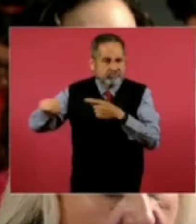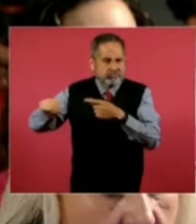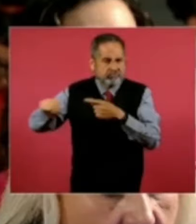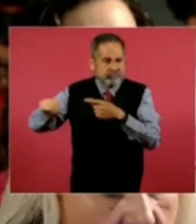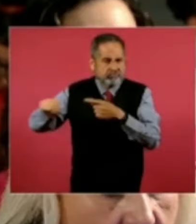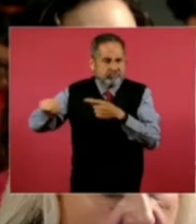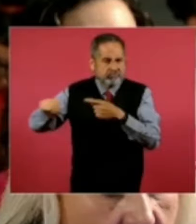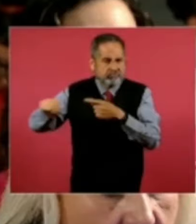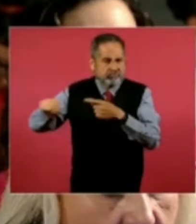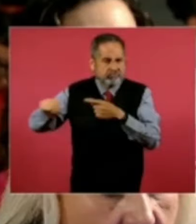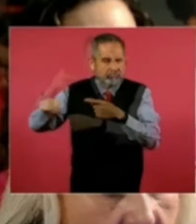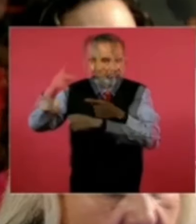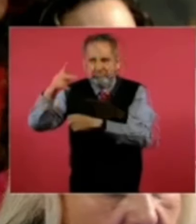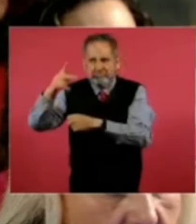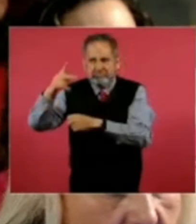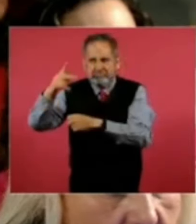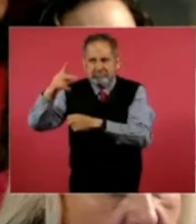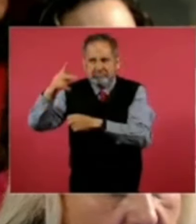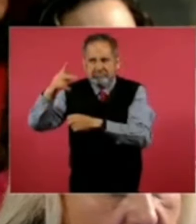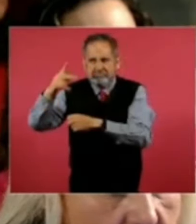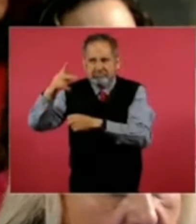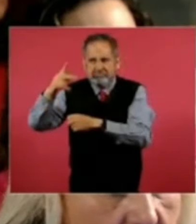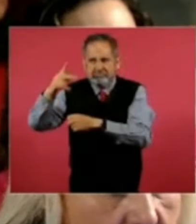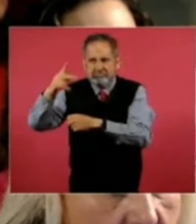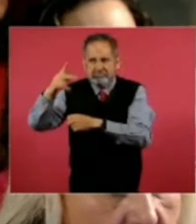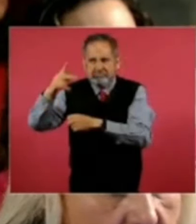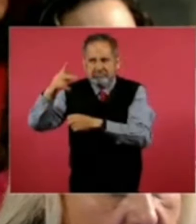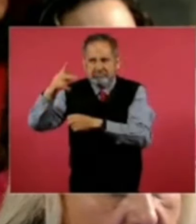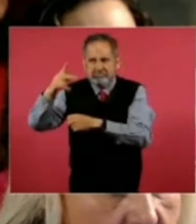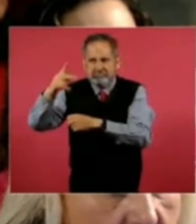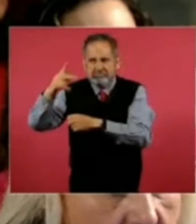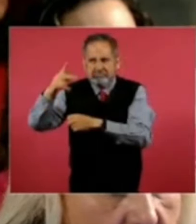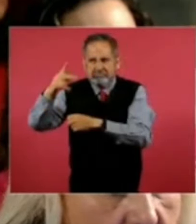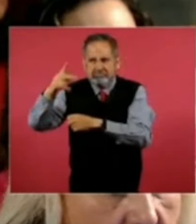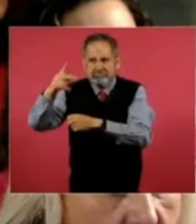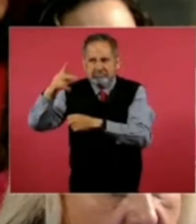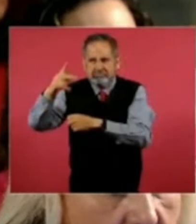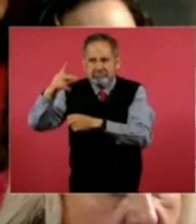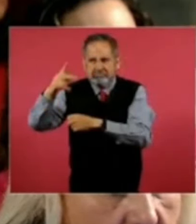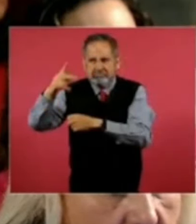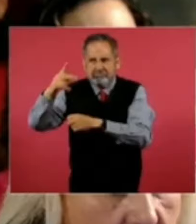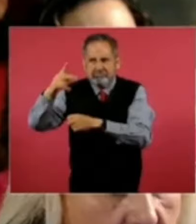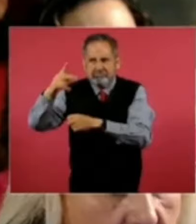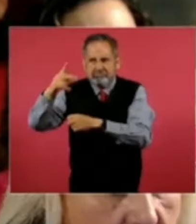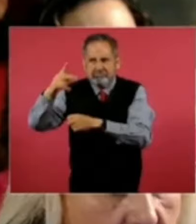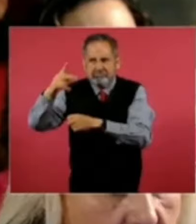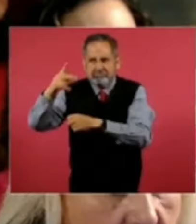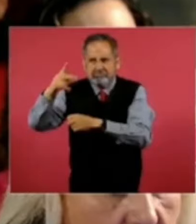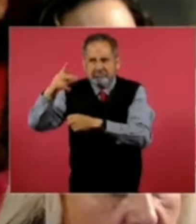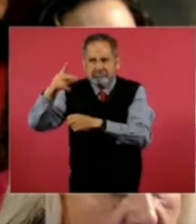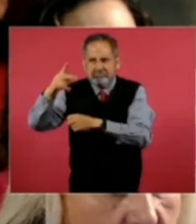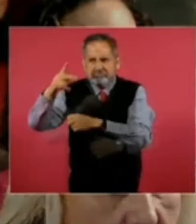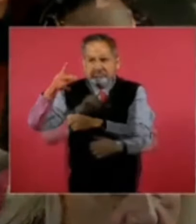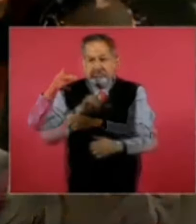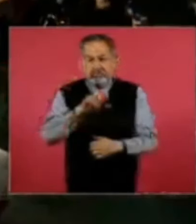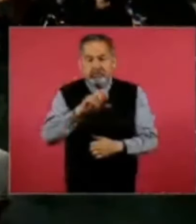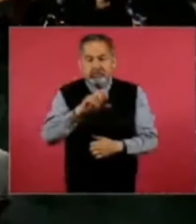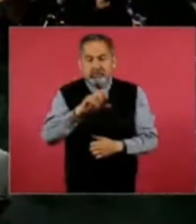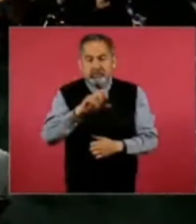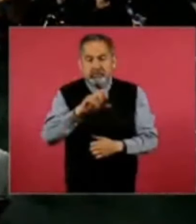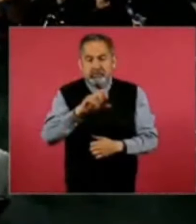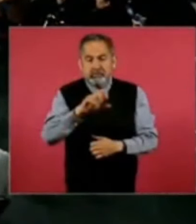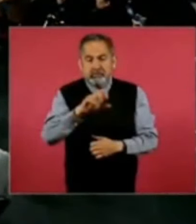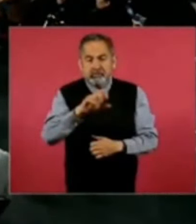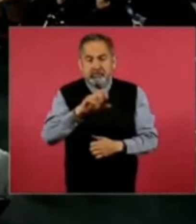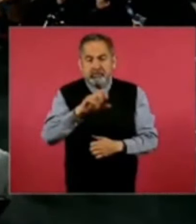La intención de Reinaide era decir, ah, sí, no, que muy contra la corrupción, y por qué no hay ninguno de sus funcionarios en el bote. Y si